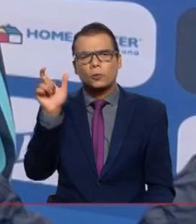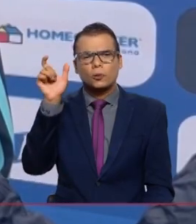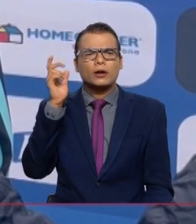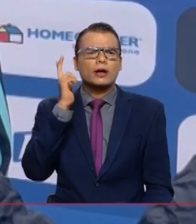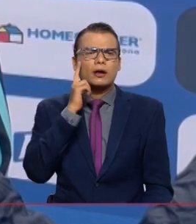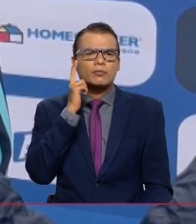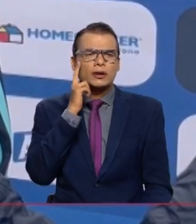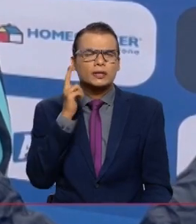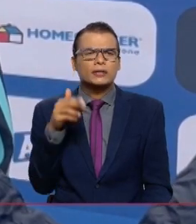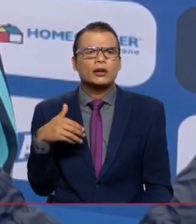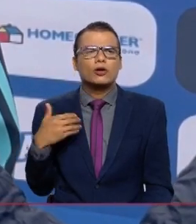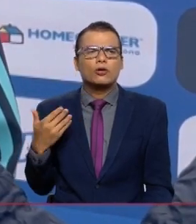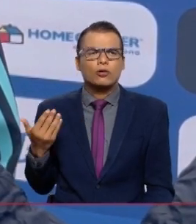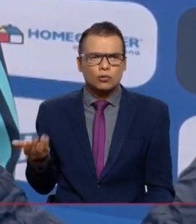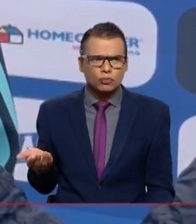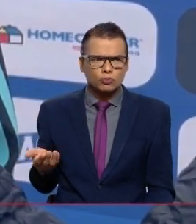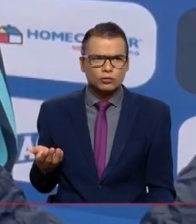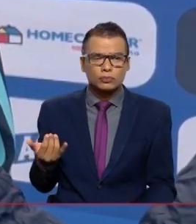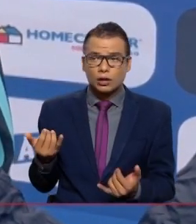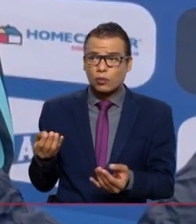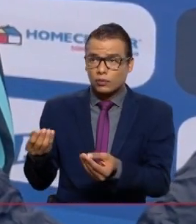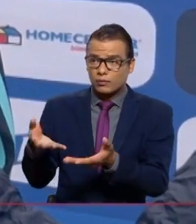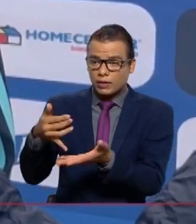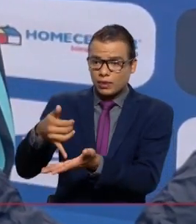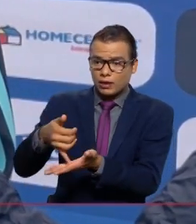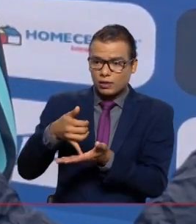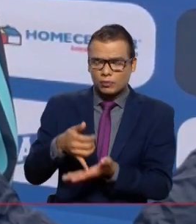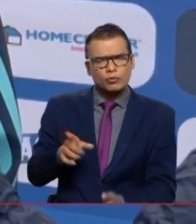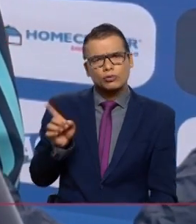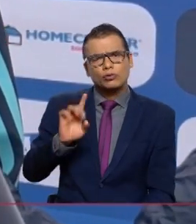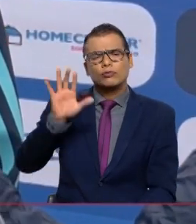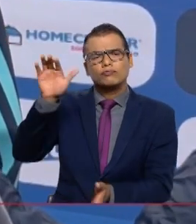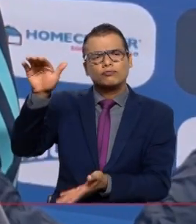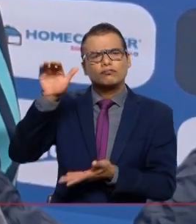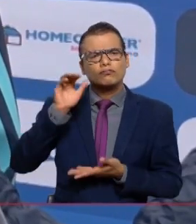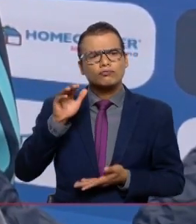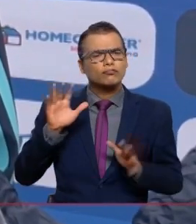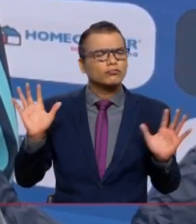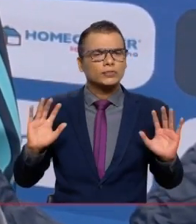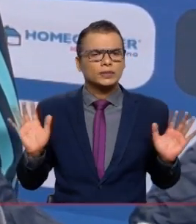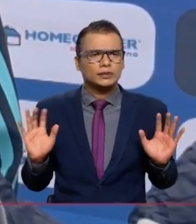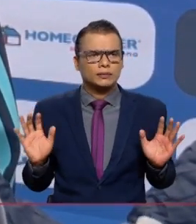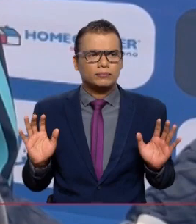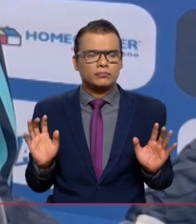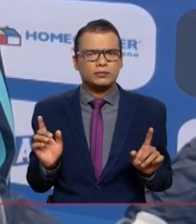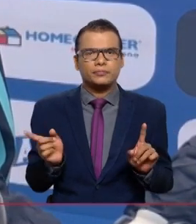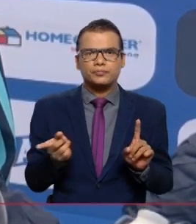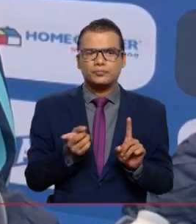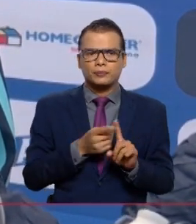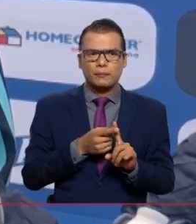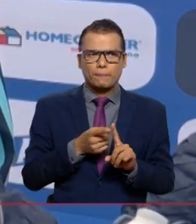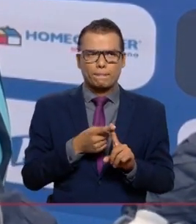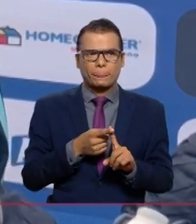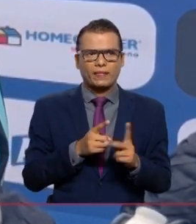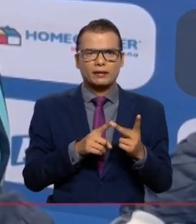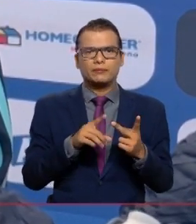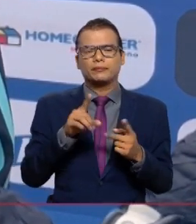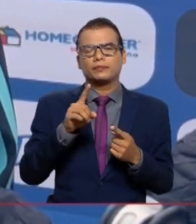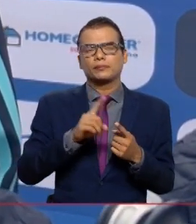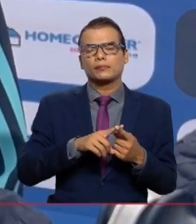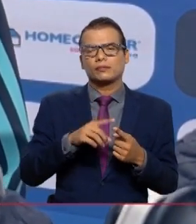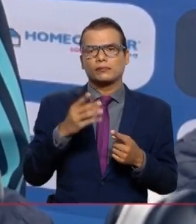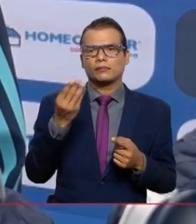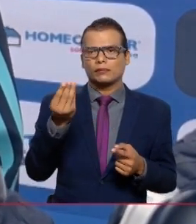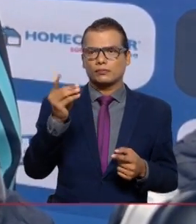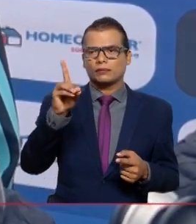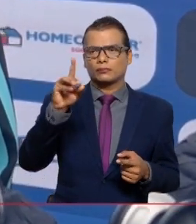Eso no es para nosotros un premio, fue un regalo, un obsequio. El primero fue hecho por Di Mayor, que